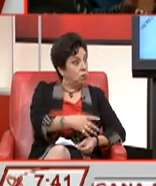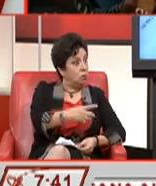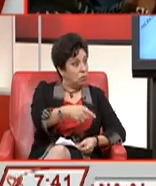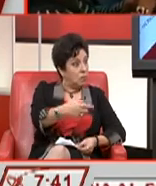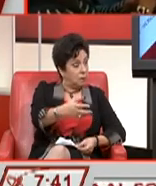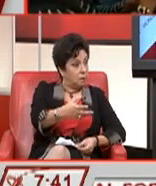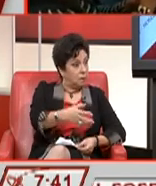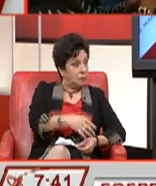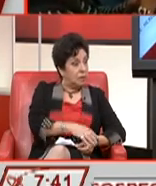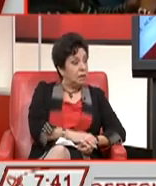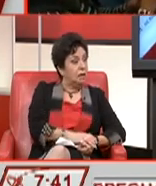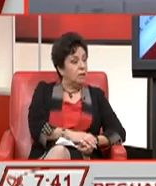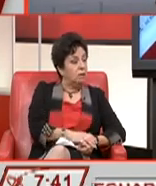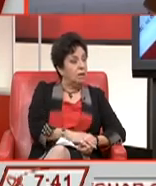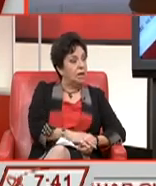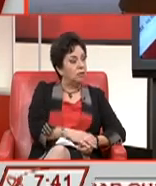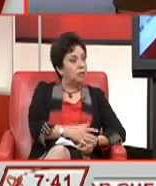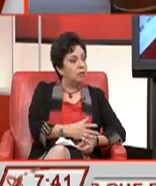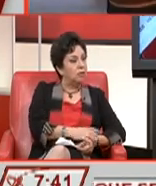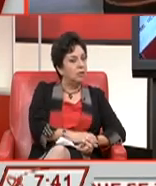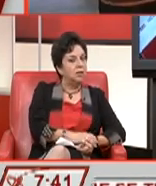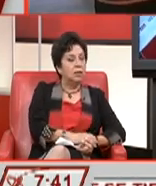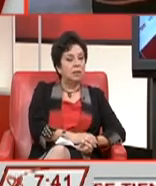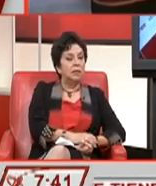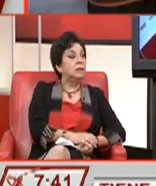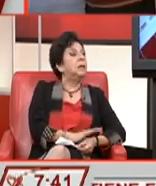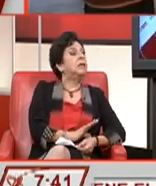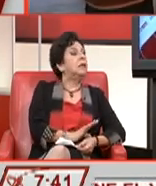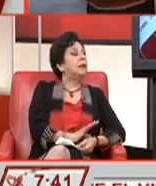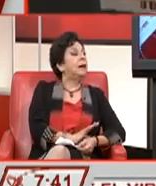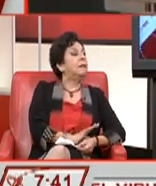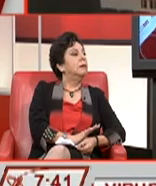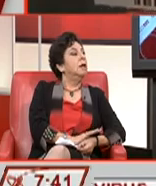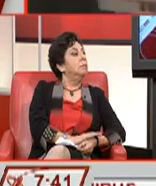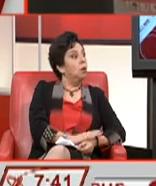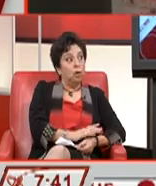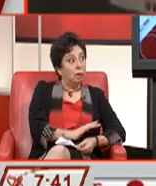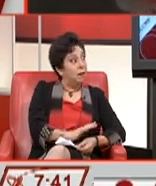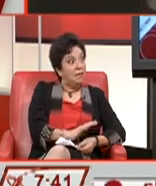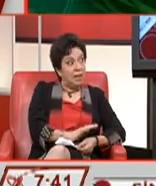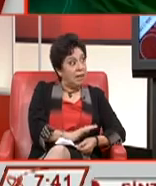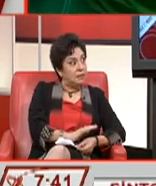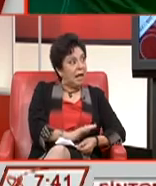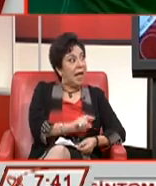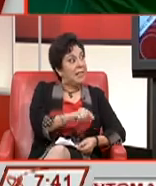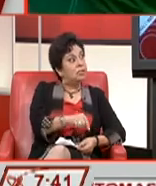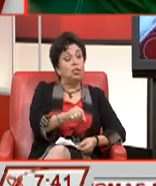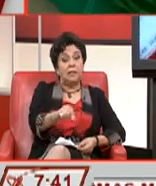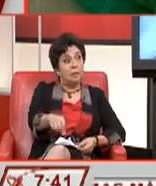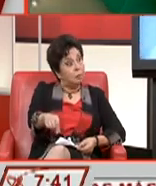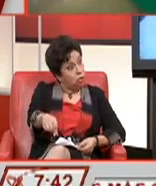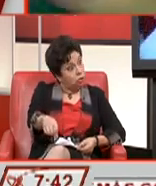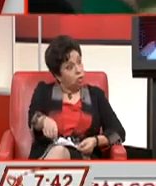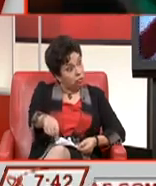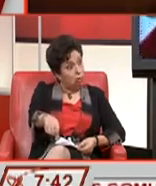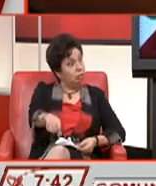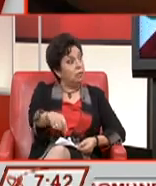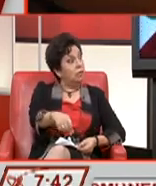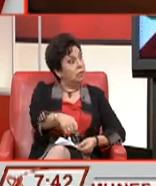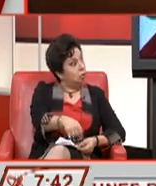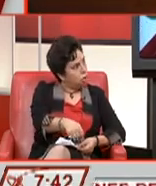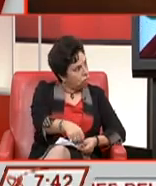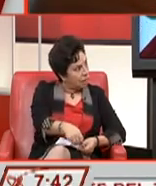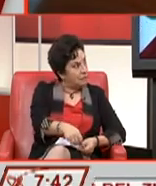comités, ¿no? Estatales o de las comisiones que tienen que trabajar. Pero lo que planteas, ahí es donde entramos